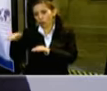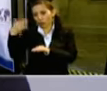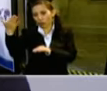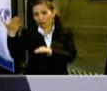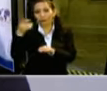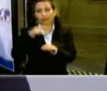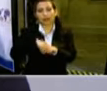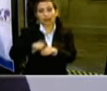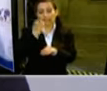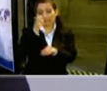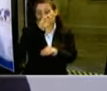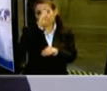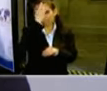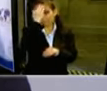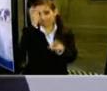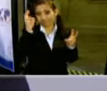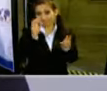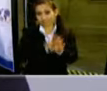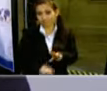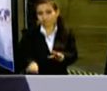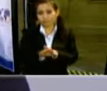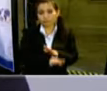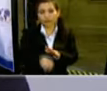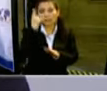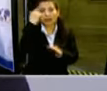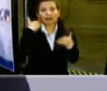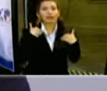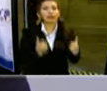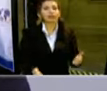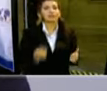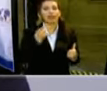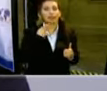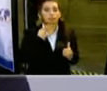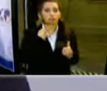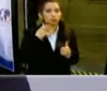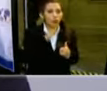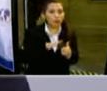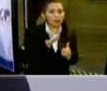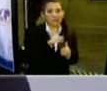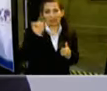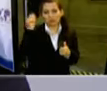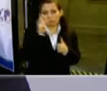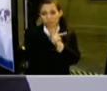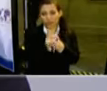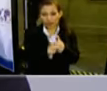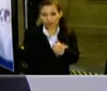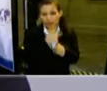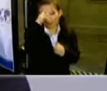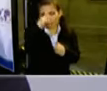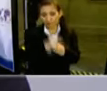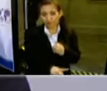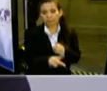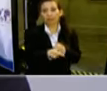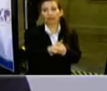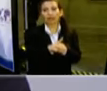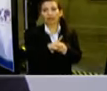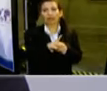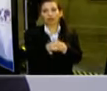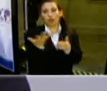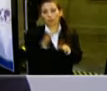este aspecto me parece fundamental para entender la política exterior de México,